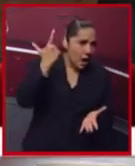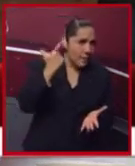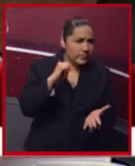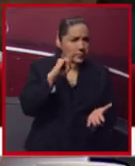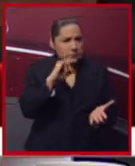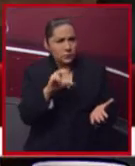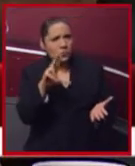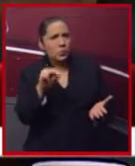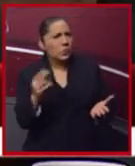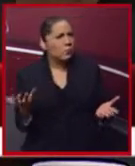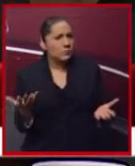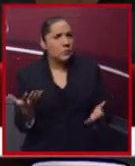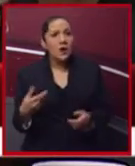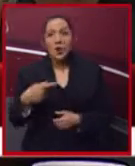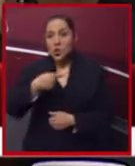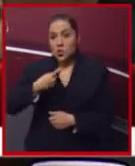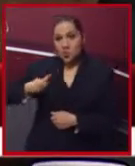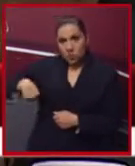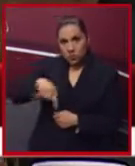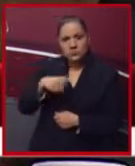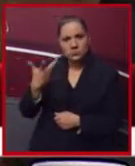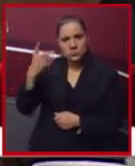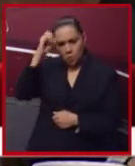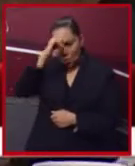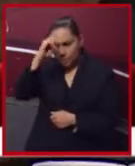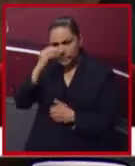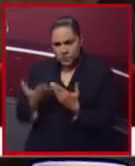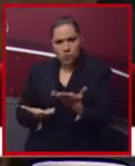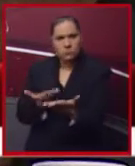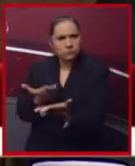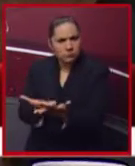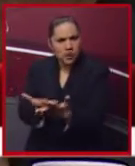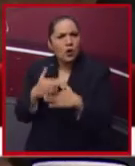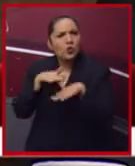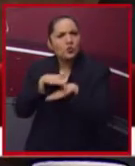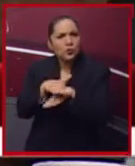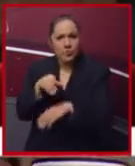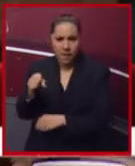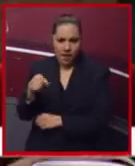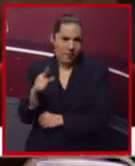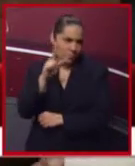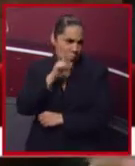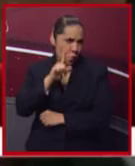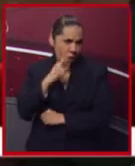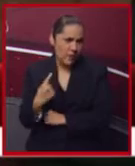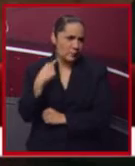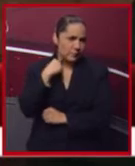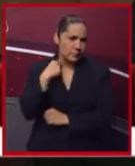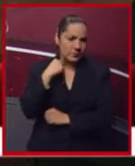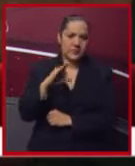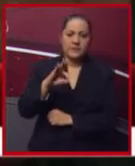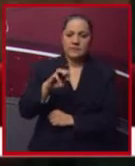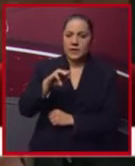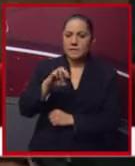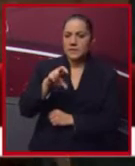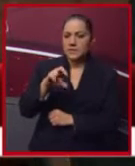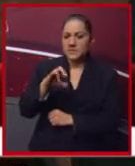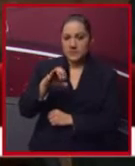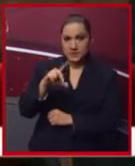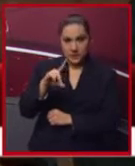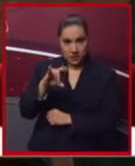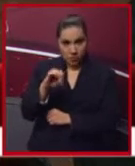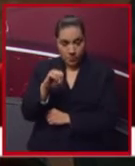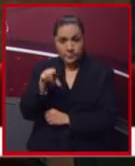al sostener la inclusión del feminicidio, creo que no hay necesidad de